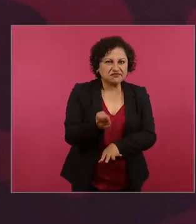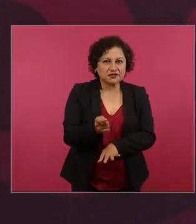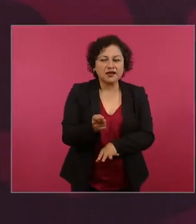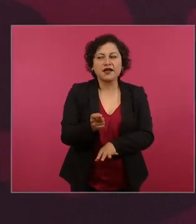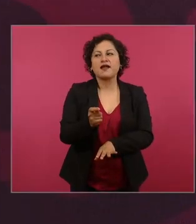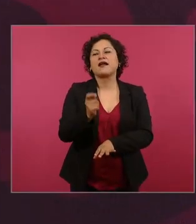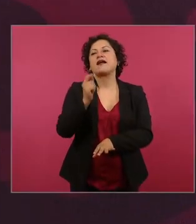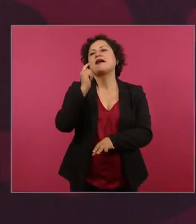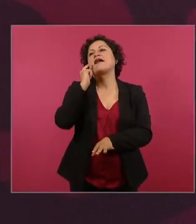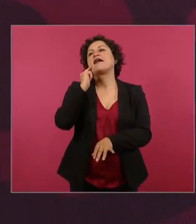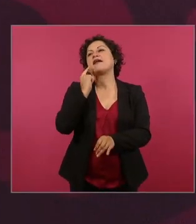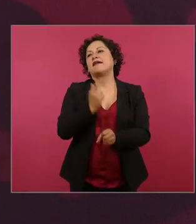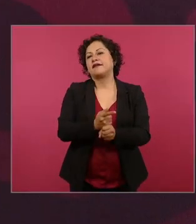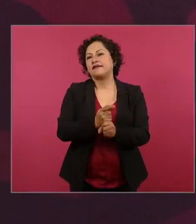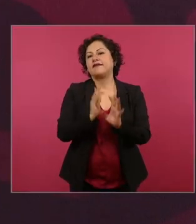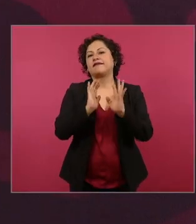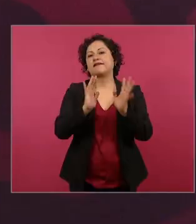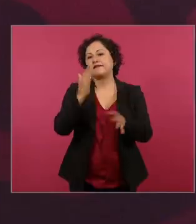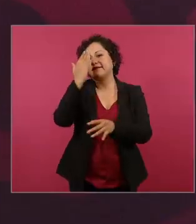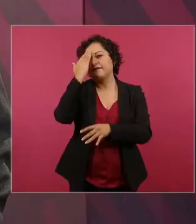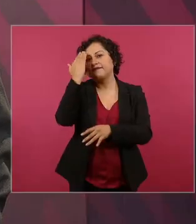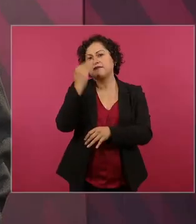Son informes de la DEA,